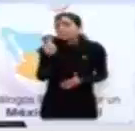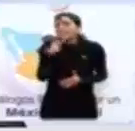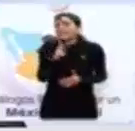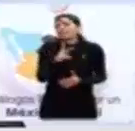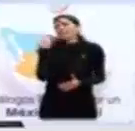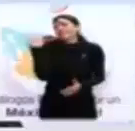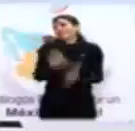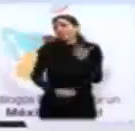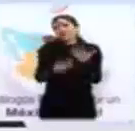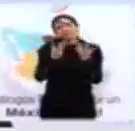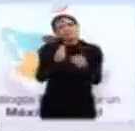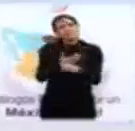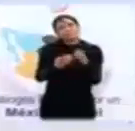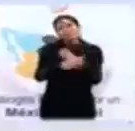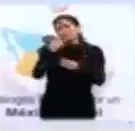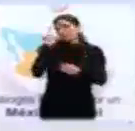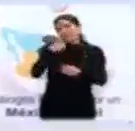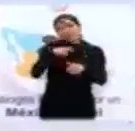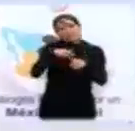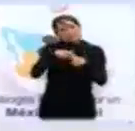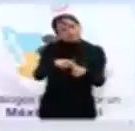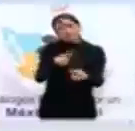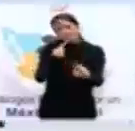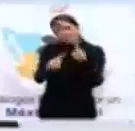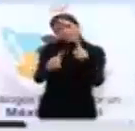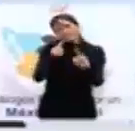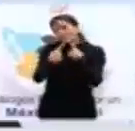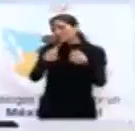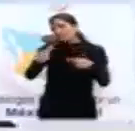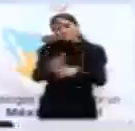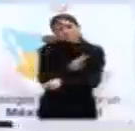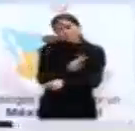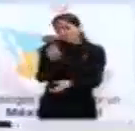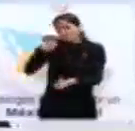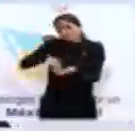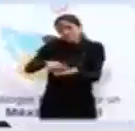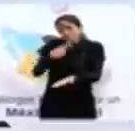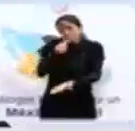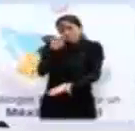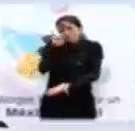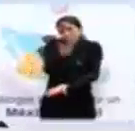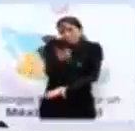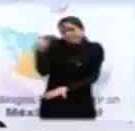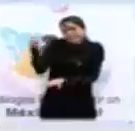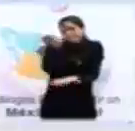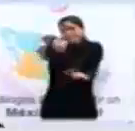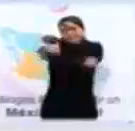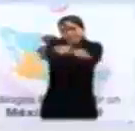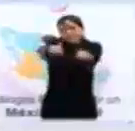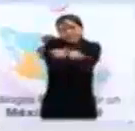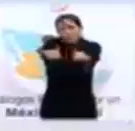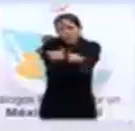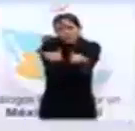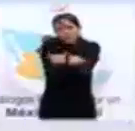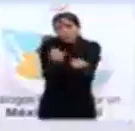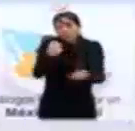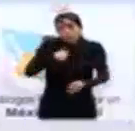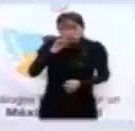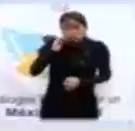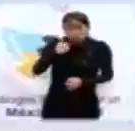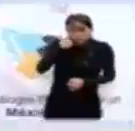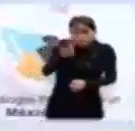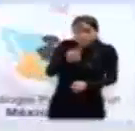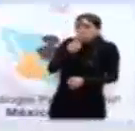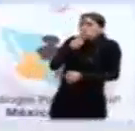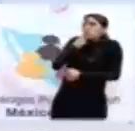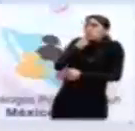tiene un referente económico real. Si yo quiero conservar, no solamente debo ir y